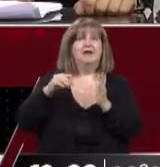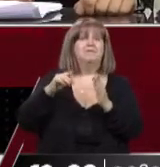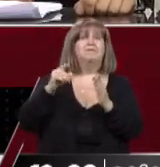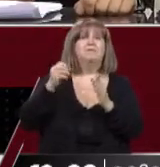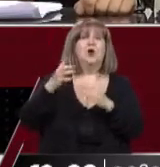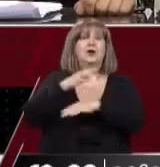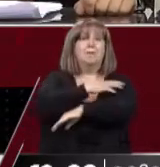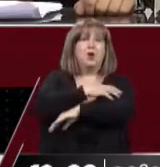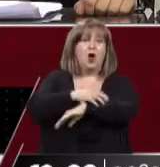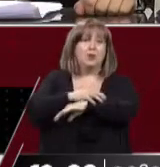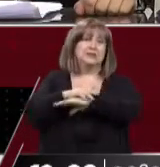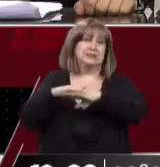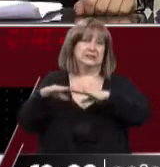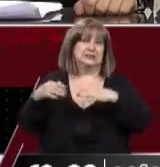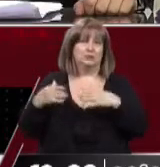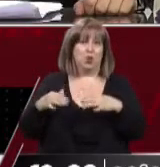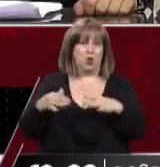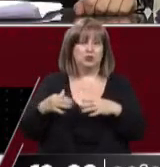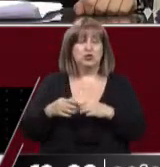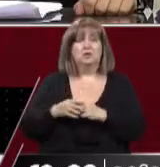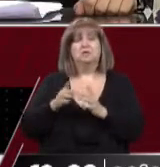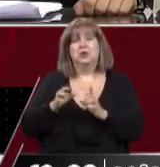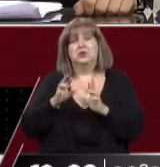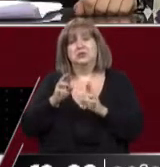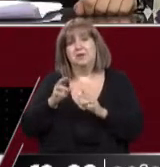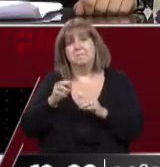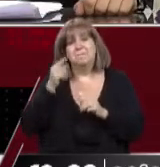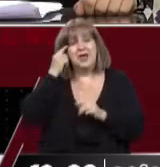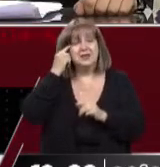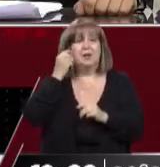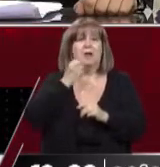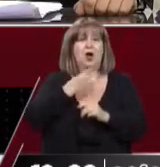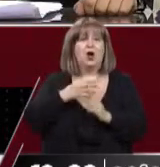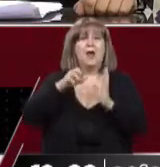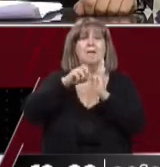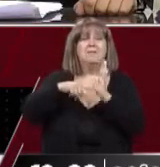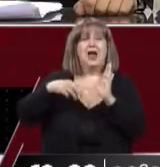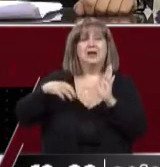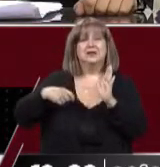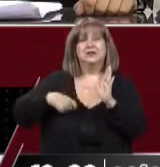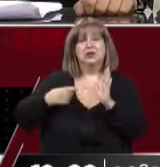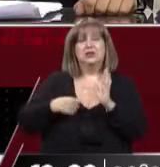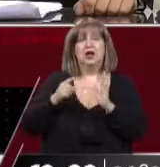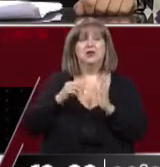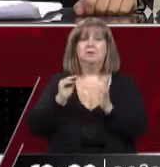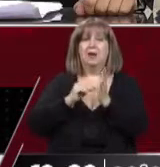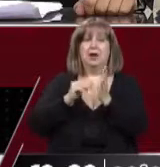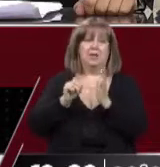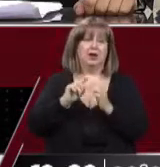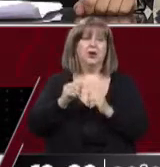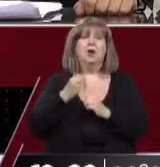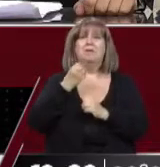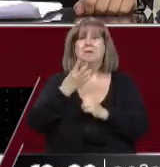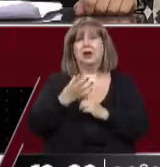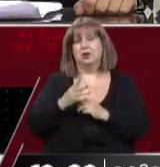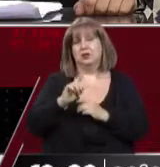y necesitando una relación distinta con la supervivencia. Bueno, hoy fue la propia ministra de Trabajo, Kelly Olmos,